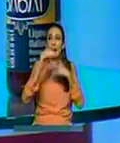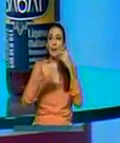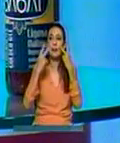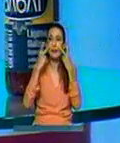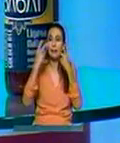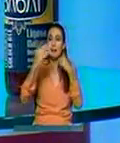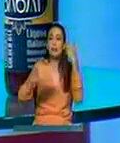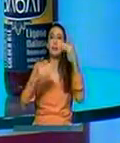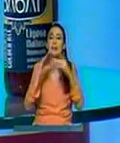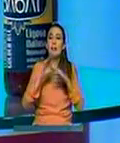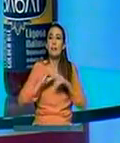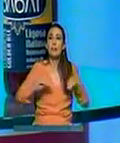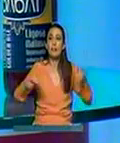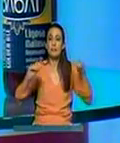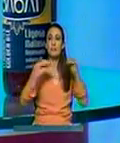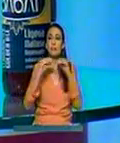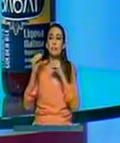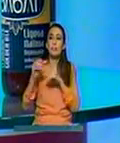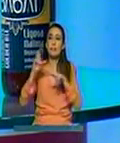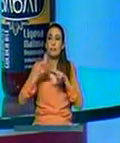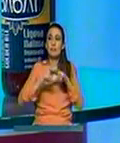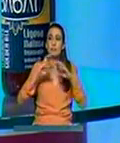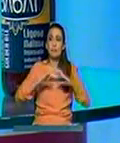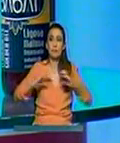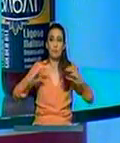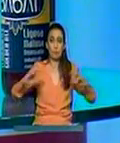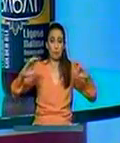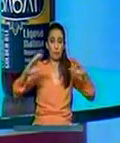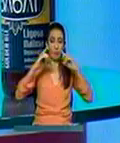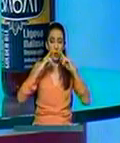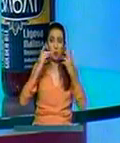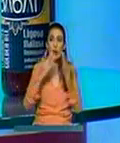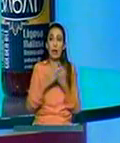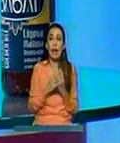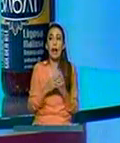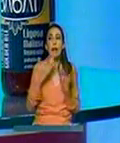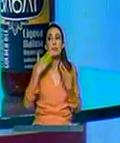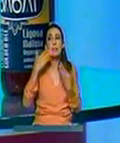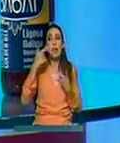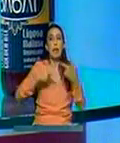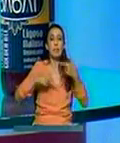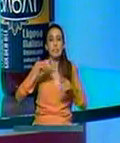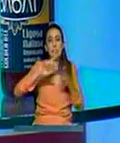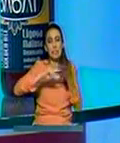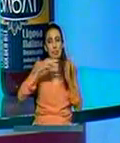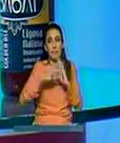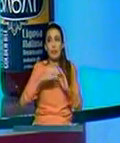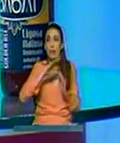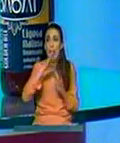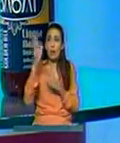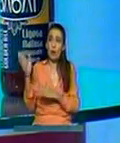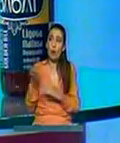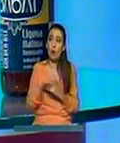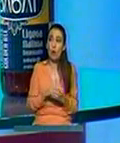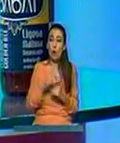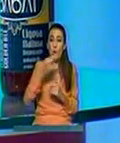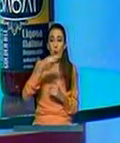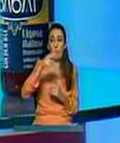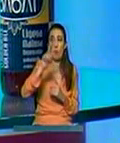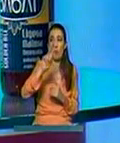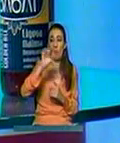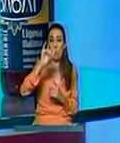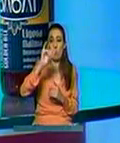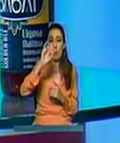que Ajá. es donde muchos nos encanta andar en bici, y es un lugar de ocio y de esparcimiento. La otra es la cerveza de guayusa, la verde que